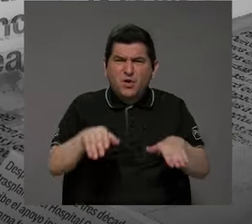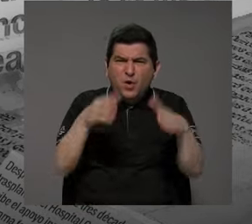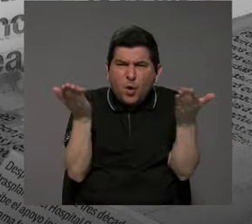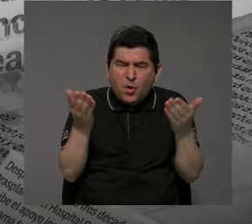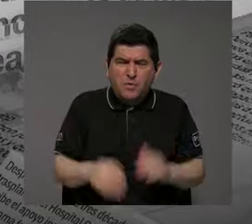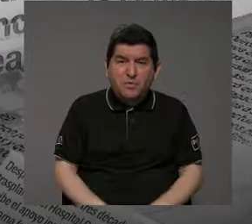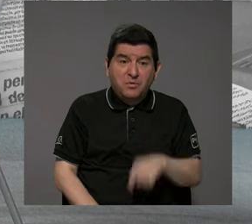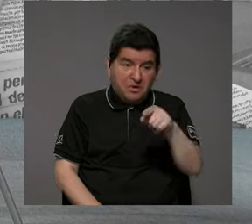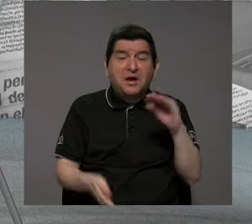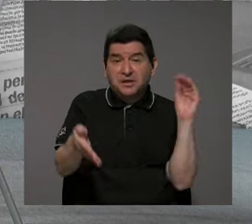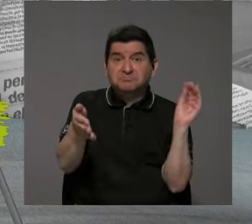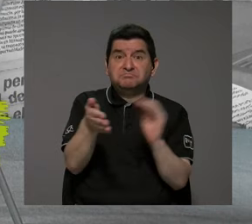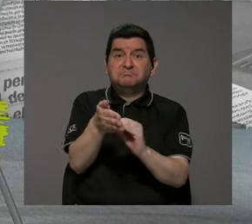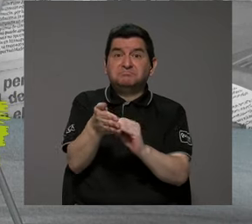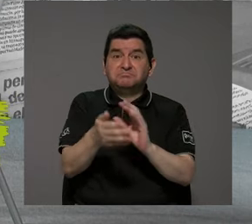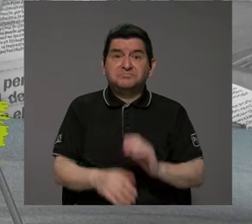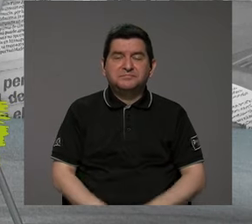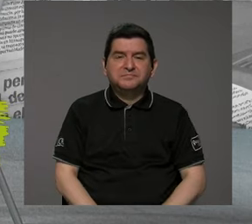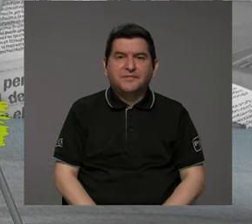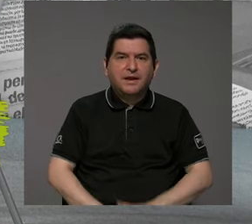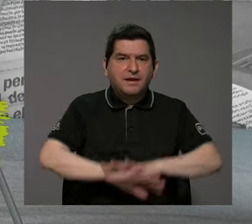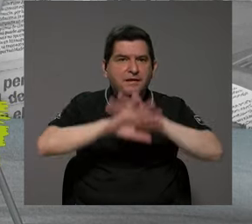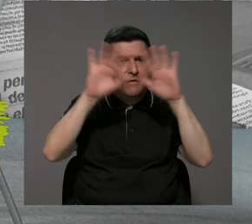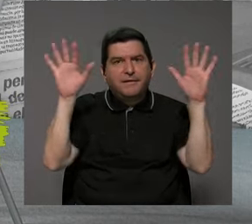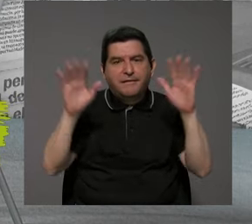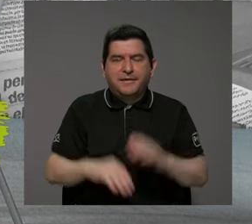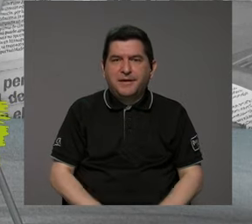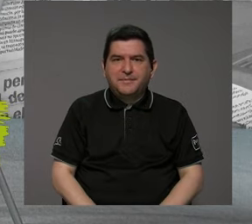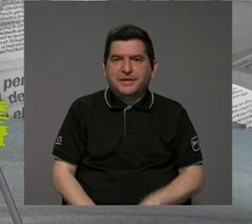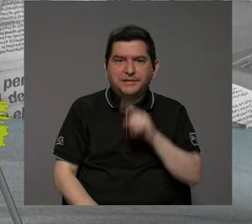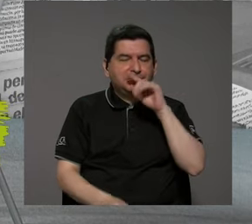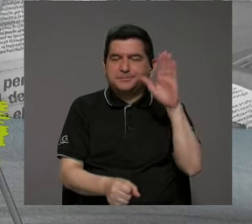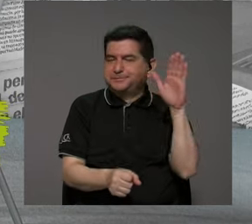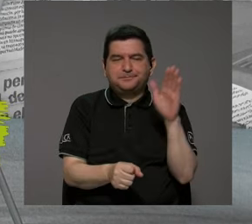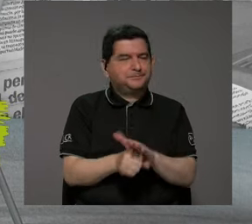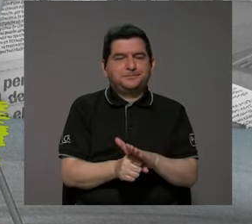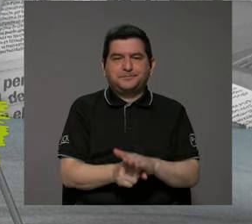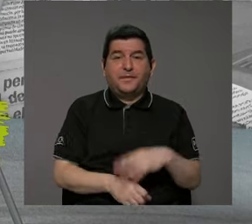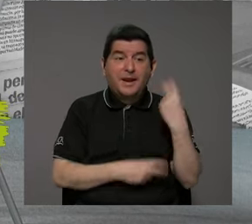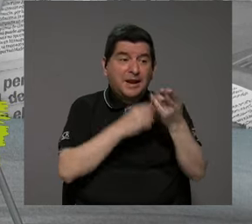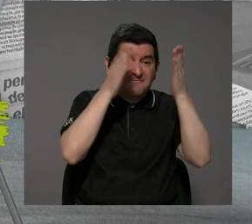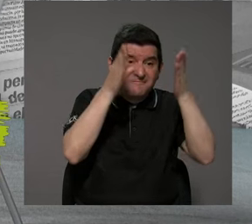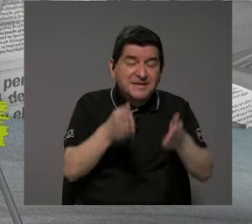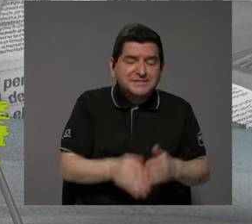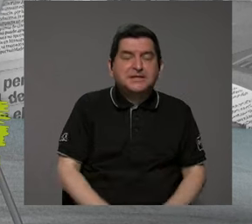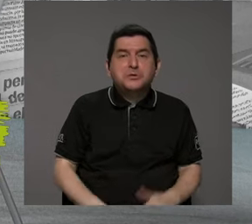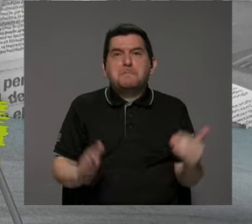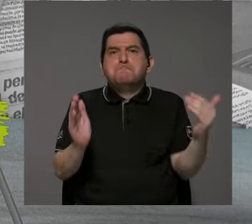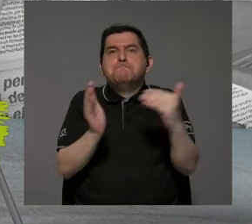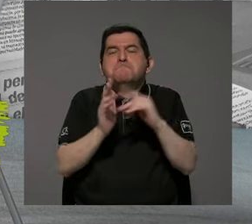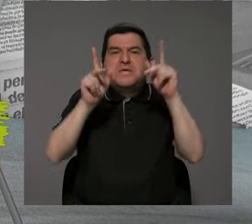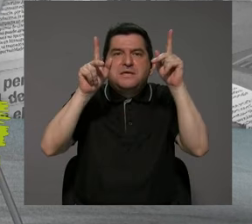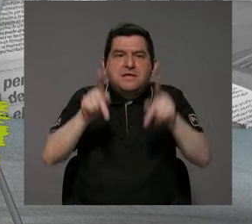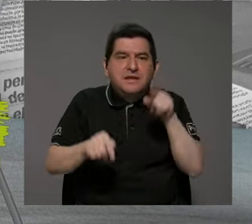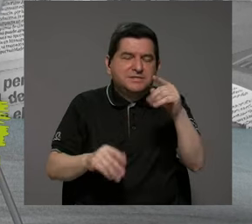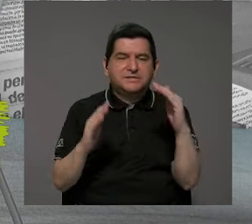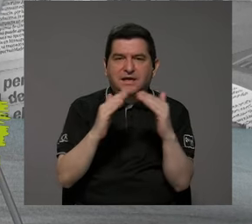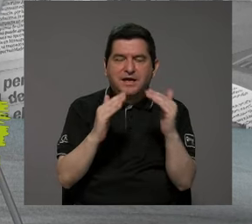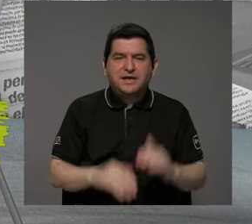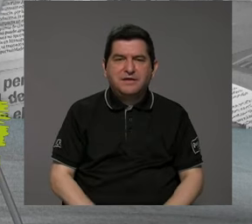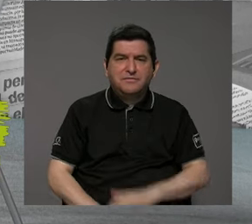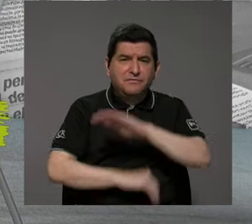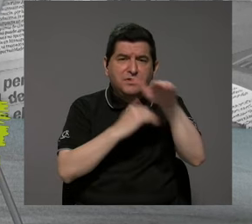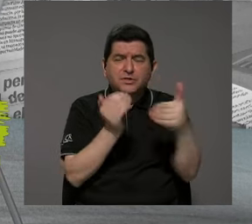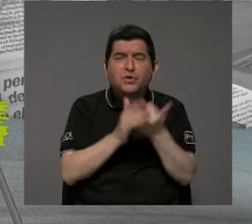expresamente puesto ahí eh Y eso claramente no se ha cumplido y los vecinos los miles de vecinos que viven ahí cualquier persona